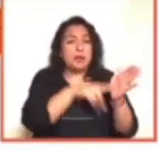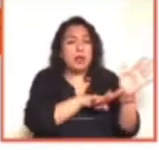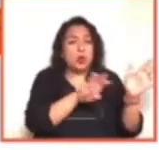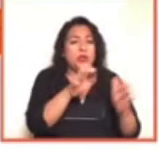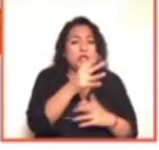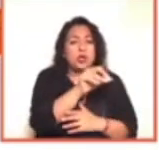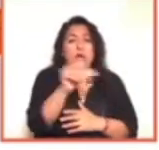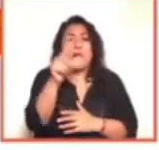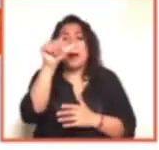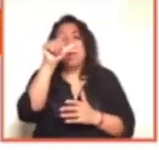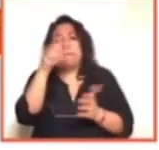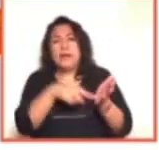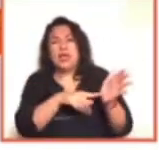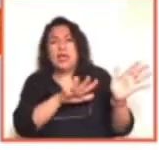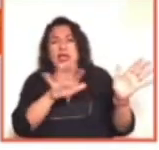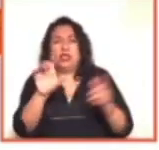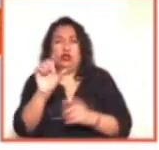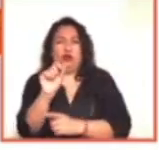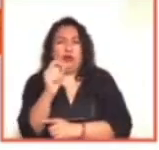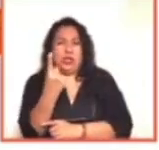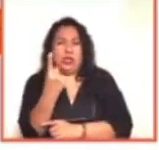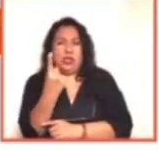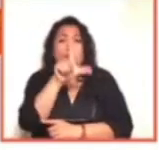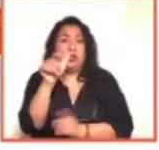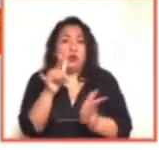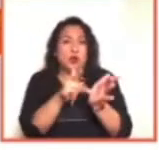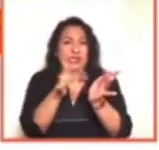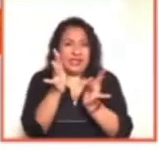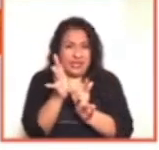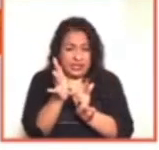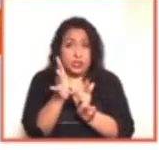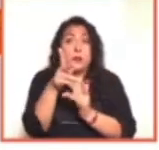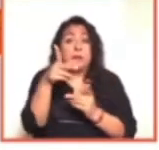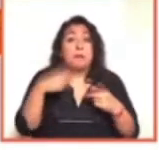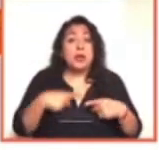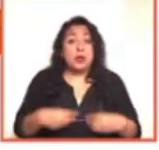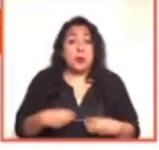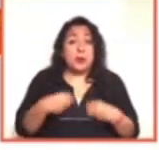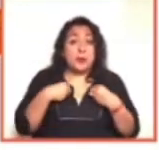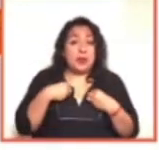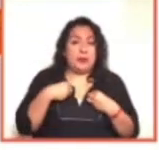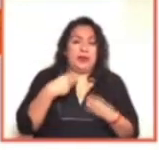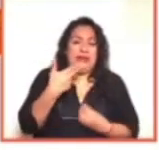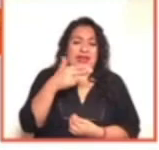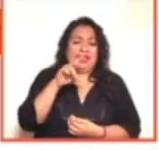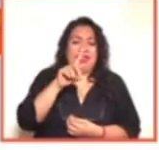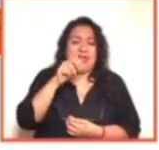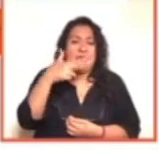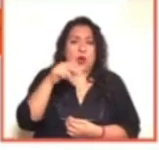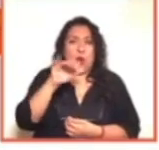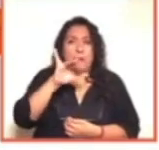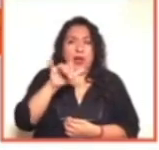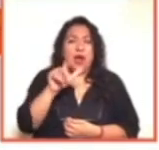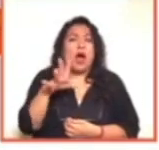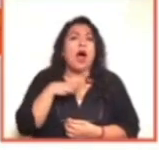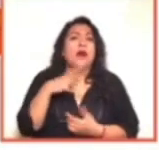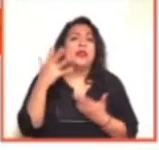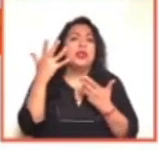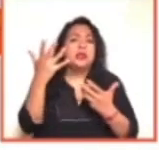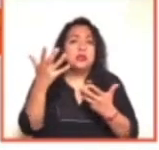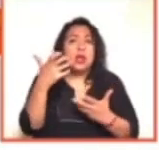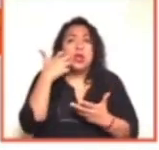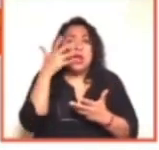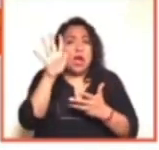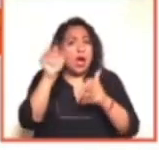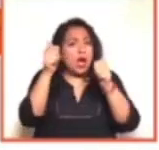al 1521 después de Cristo. Los pobladores de Hidalgo Amajac han externado su deseo de que la pieza se quede